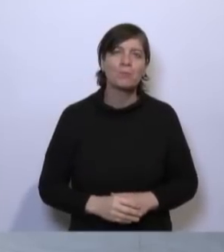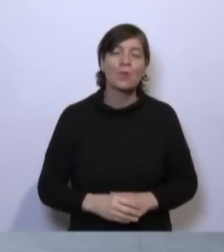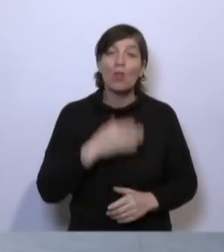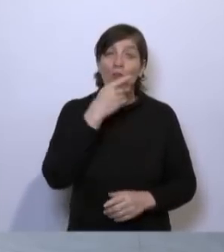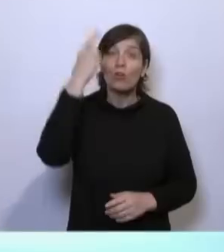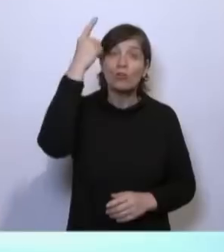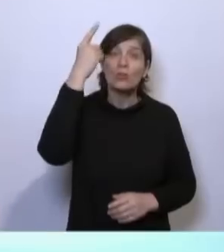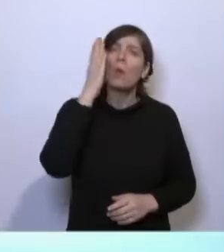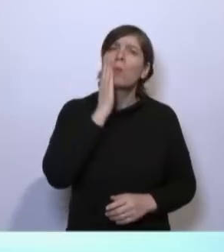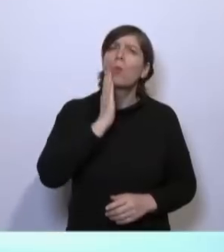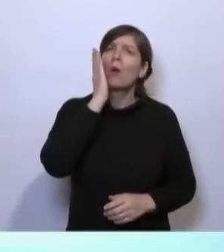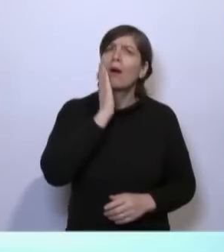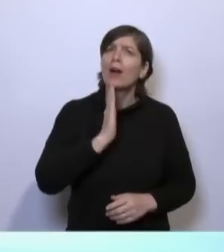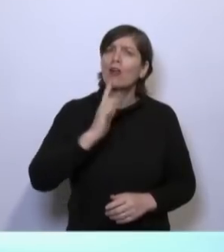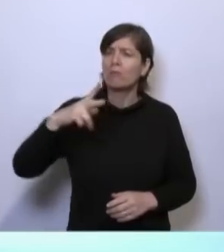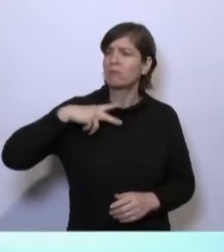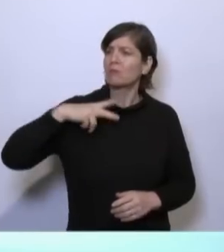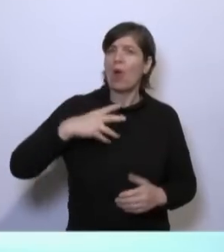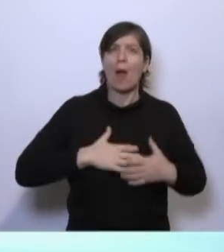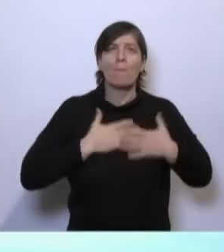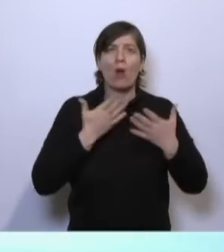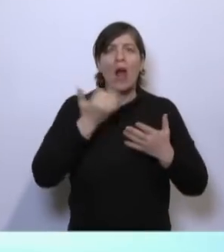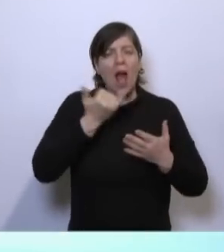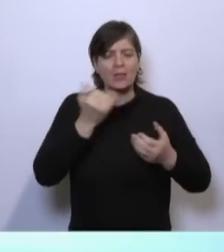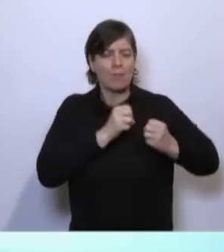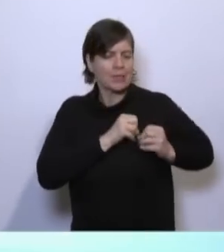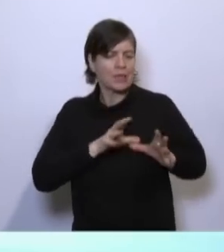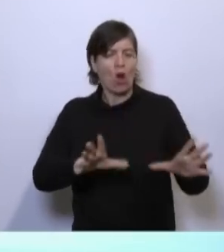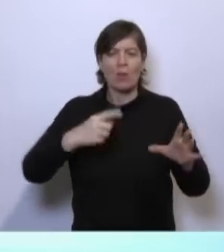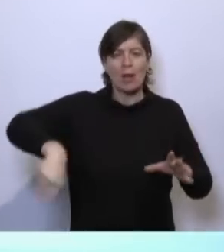piedad. Y Dios, que es bueno y rico en amor, tenga misericordia